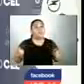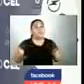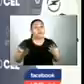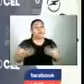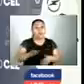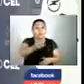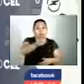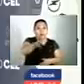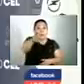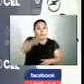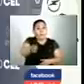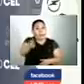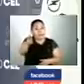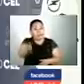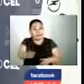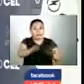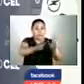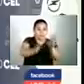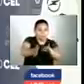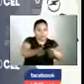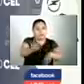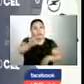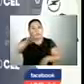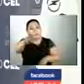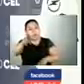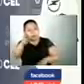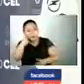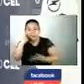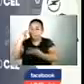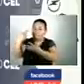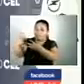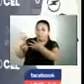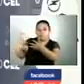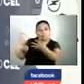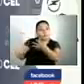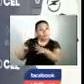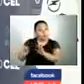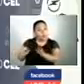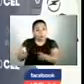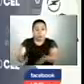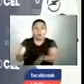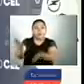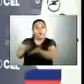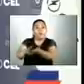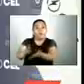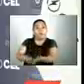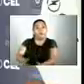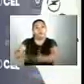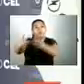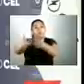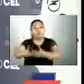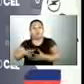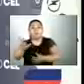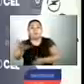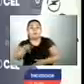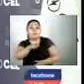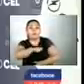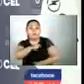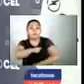cinco meses más, ese acompañamiento para hacer los términos de referencia, para poder hacer la contratación de la empresa que la va a construir,